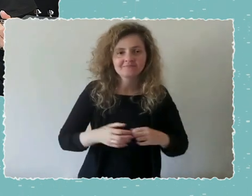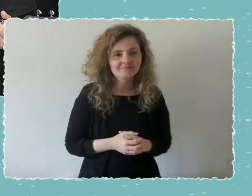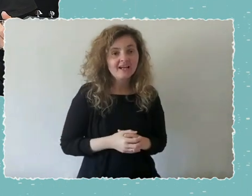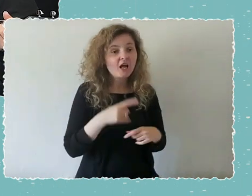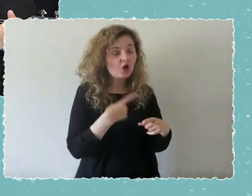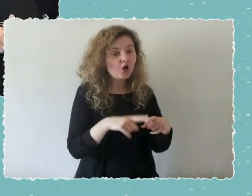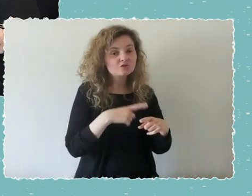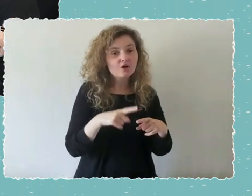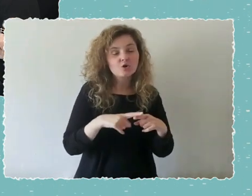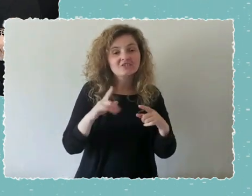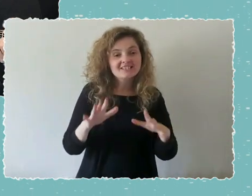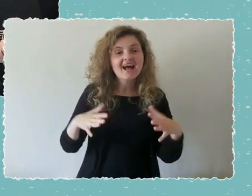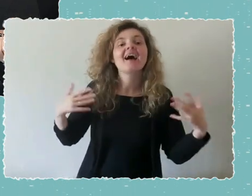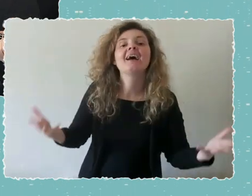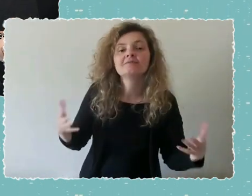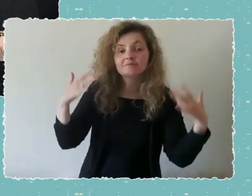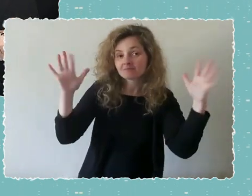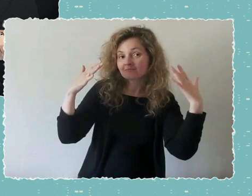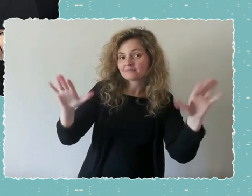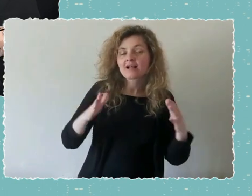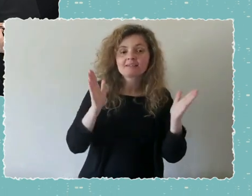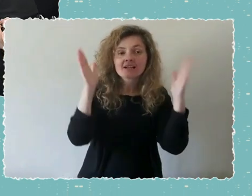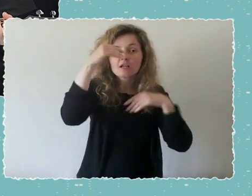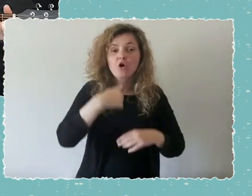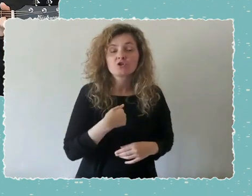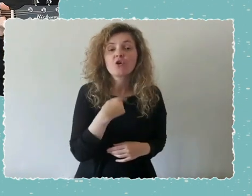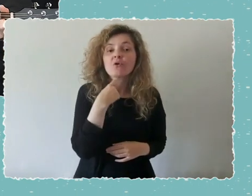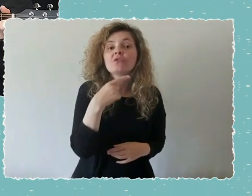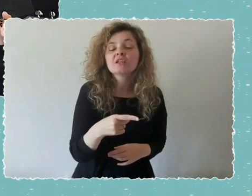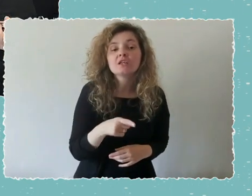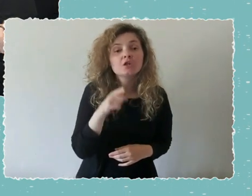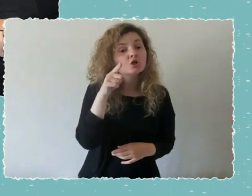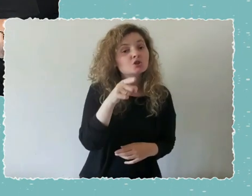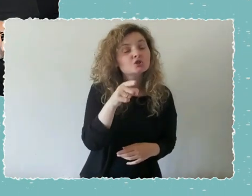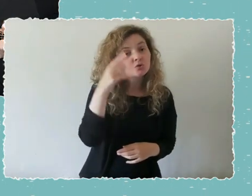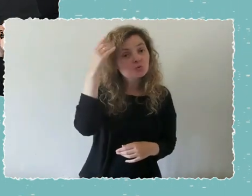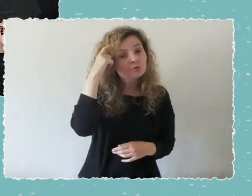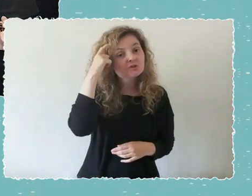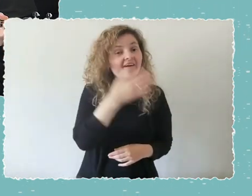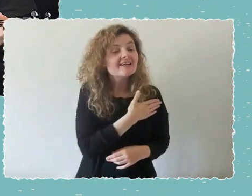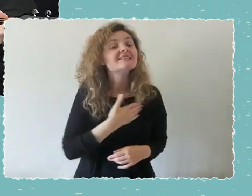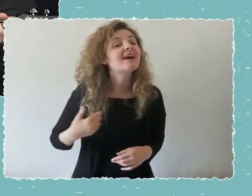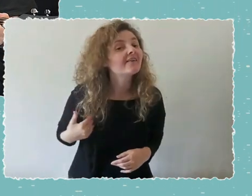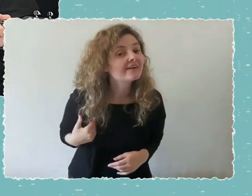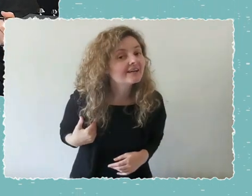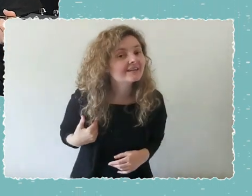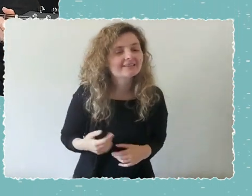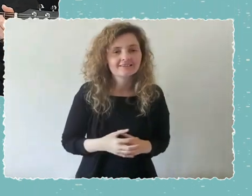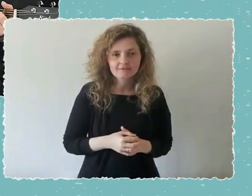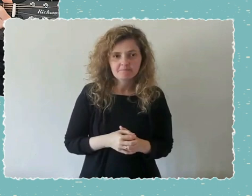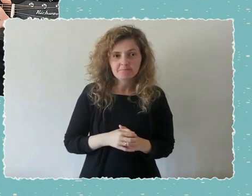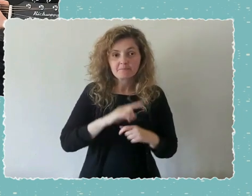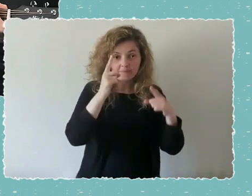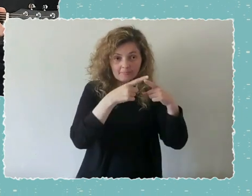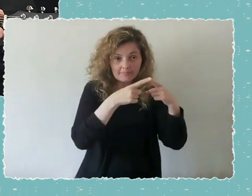é, que cousa cousiña é. Atende o que che eu digo, se ti o queres saber. Imos